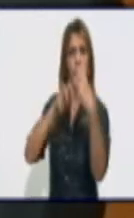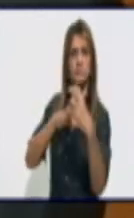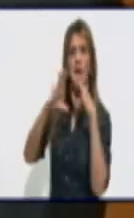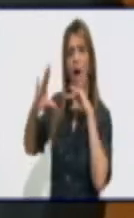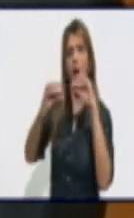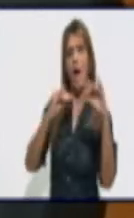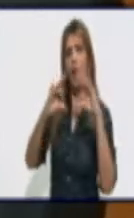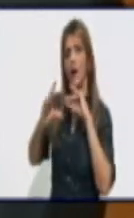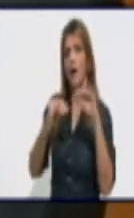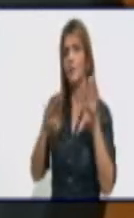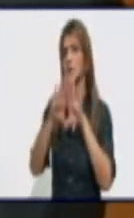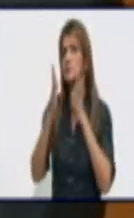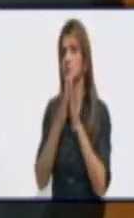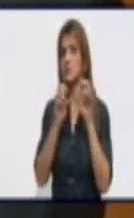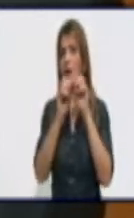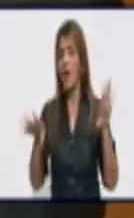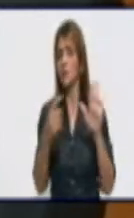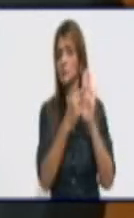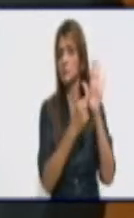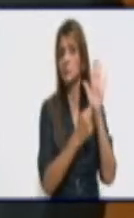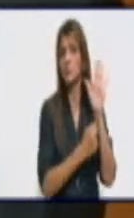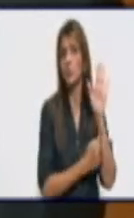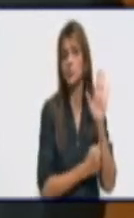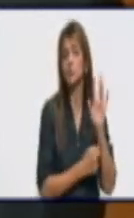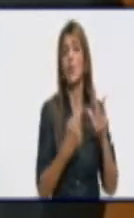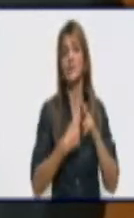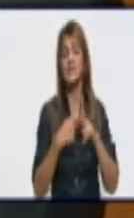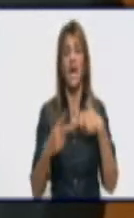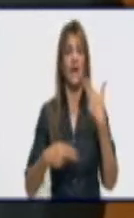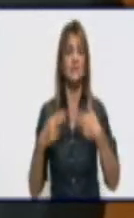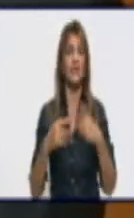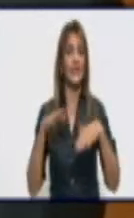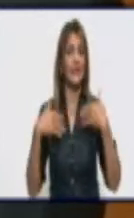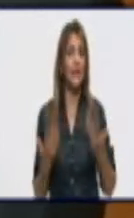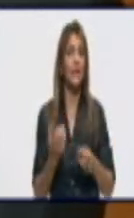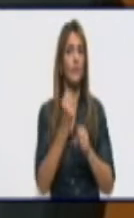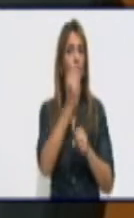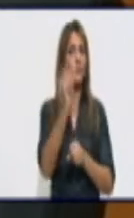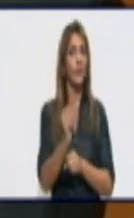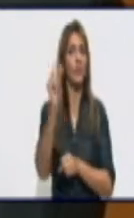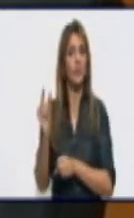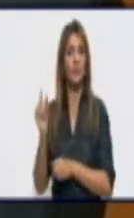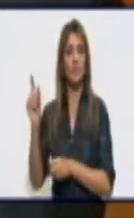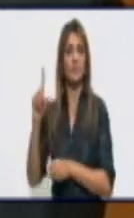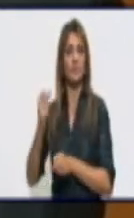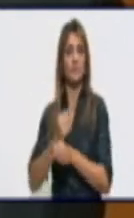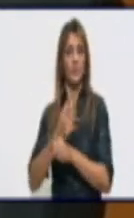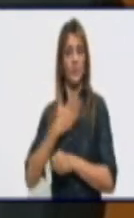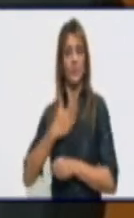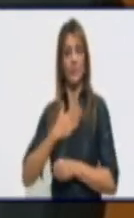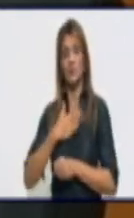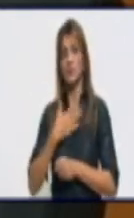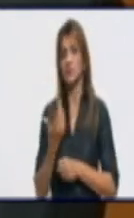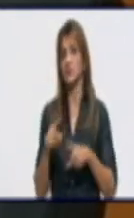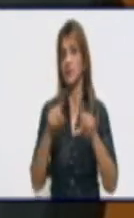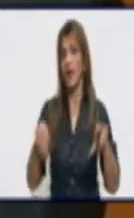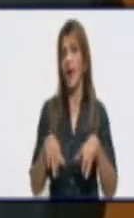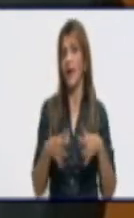implementar y que hay que hacer que los productores, vendedores, tanto mayoristas como minoristas,